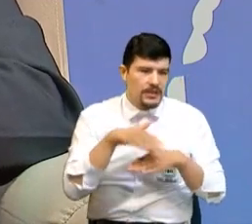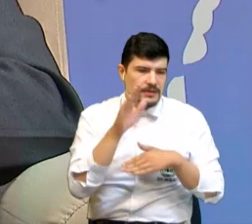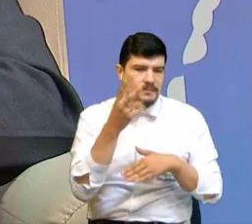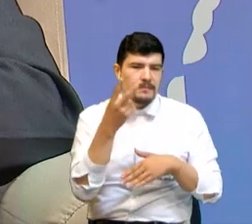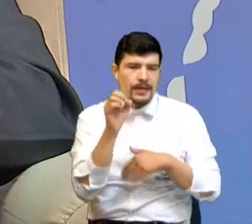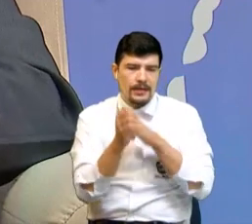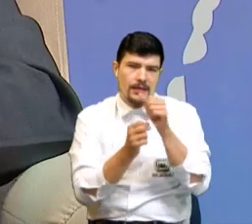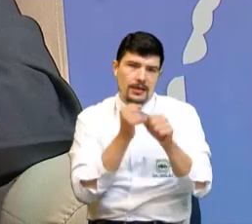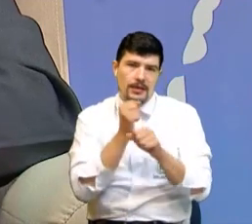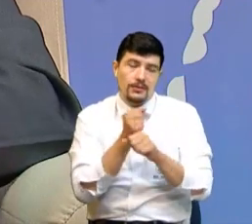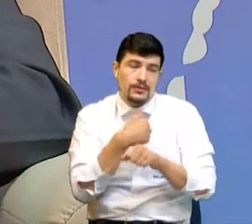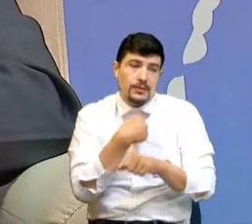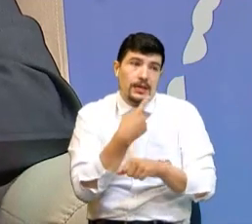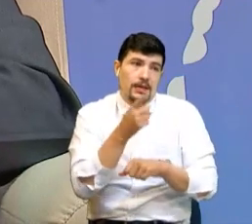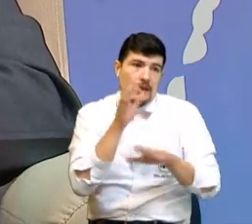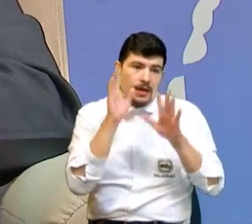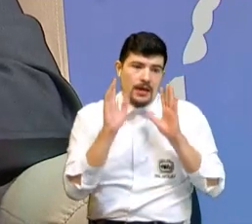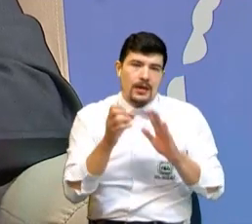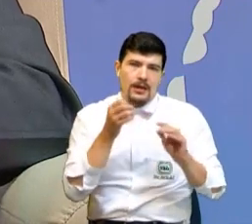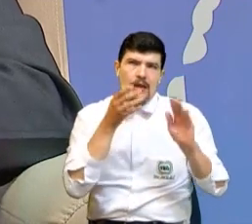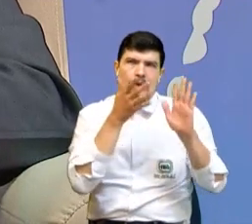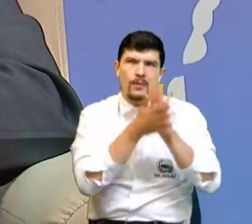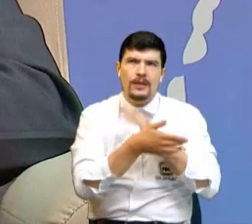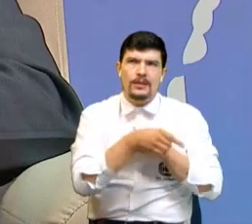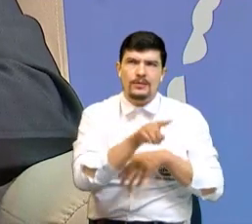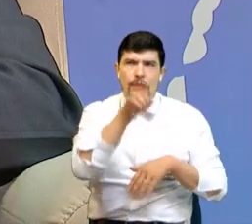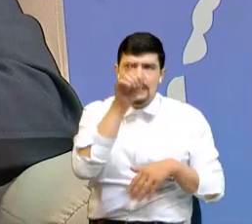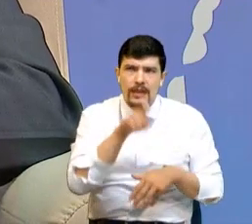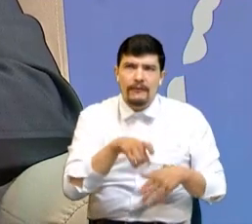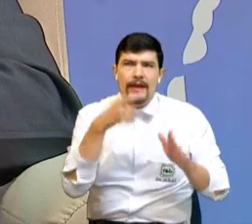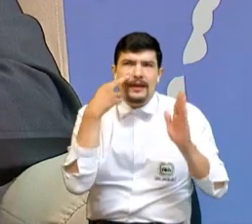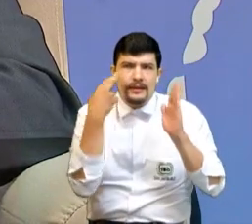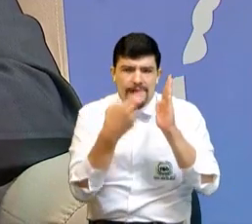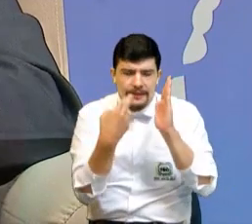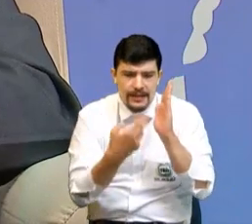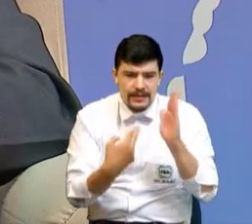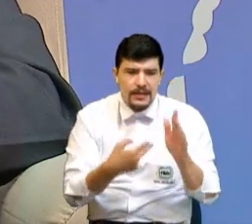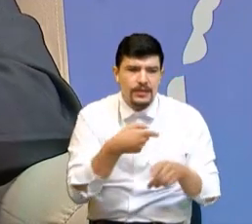años. Yo le comenté que había que entrar a mirar